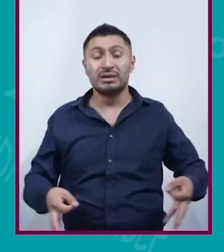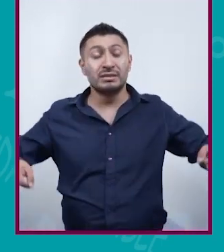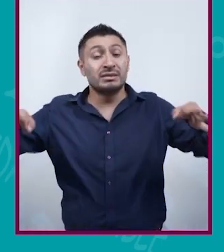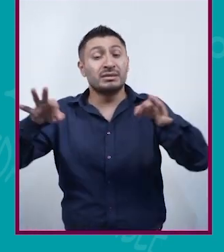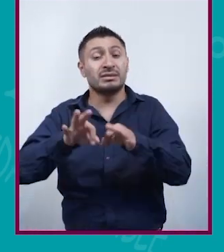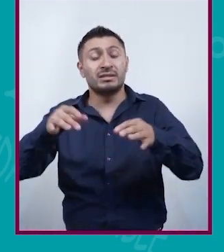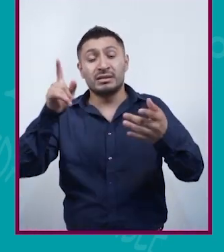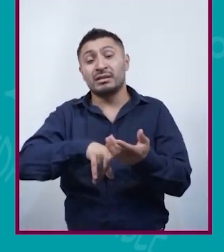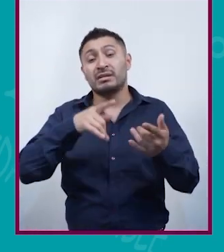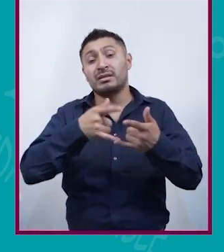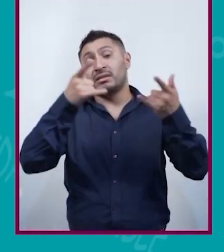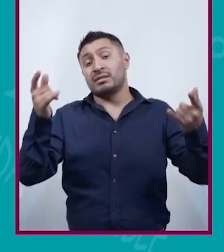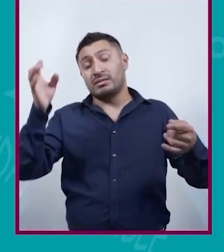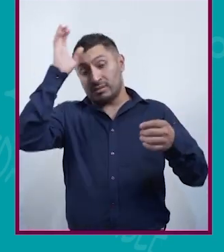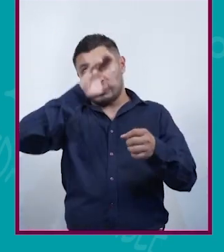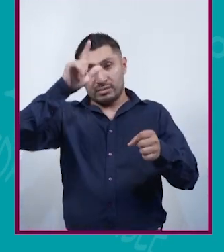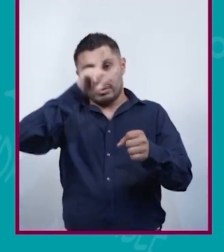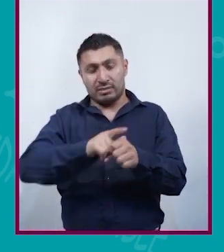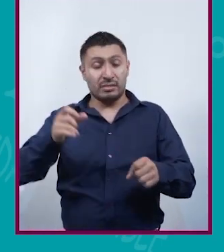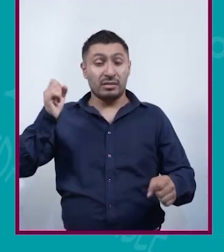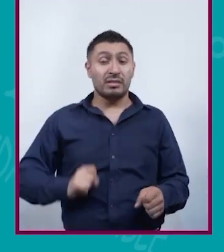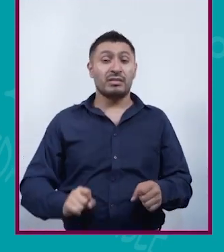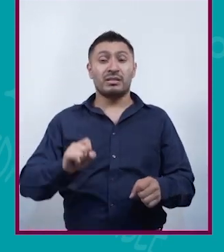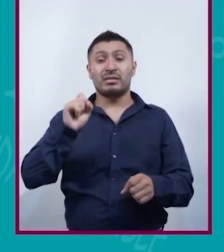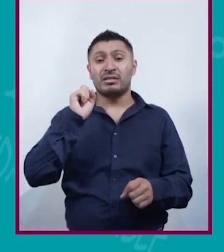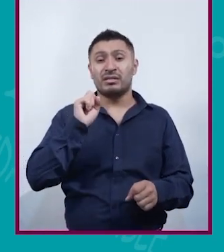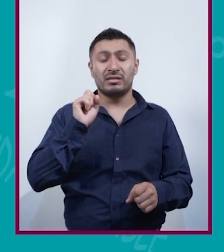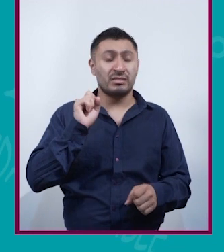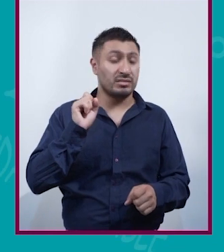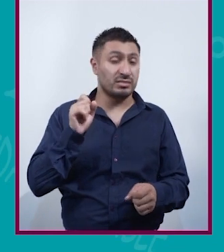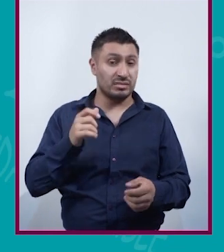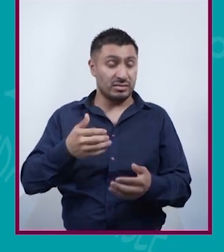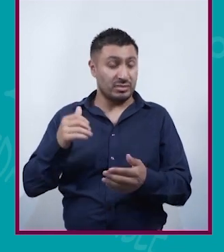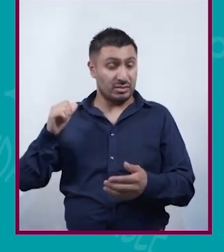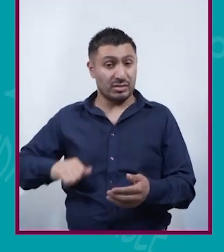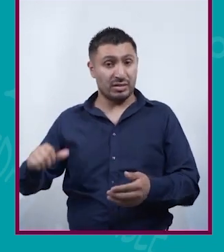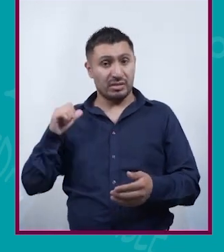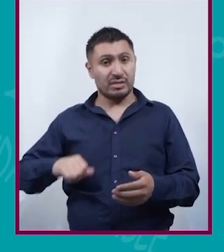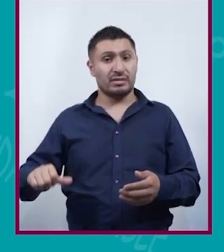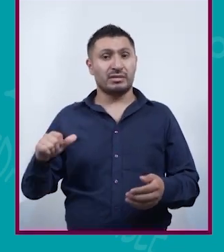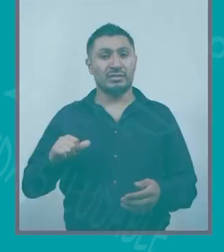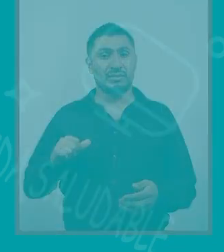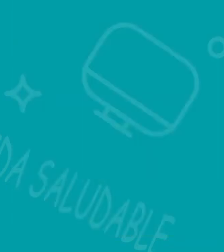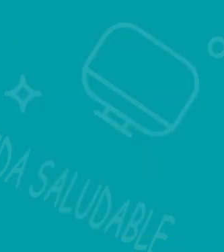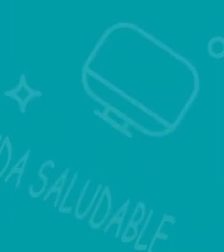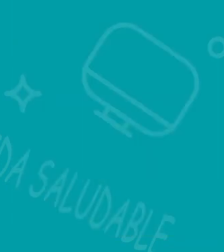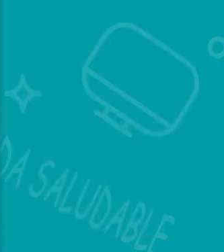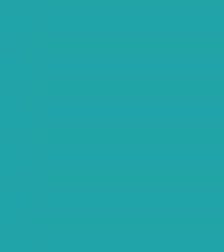fue el grupo más importante de la historia cultural del siglo XX mexicano.